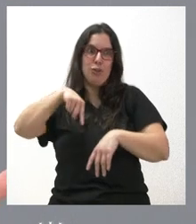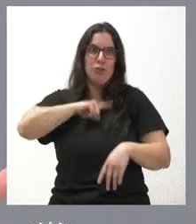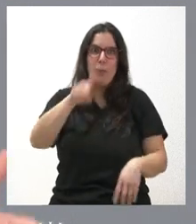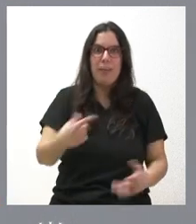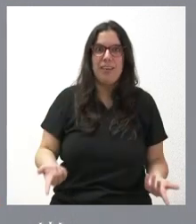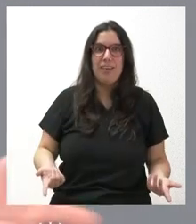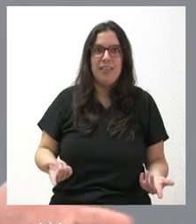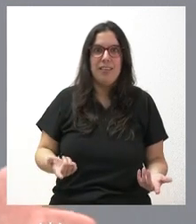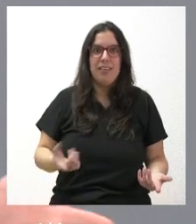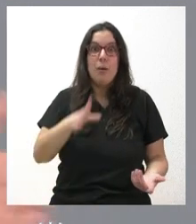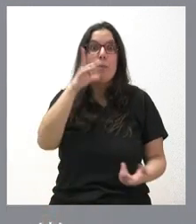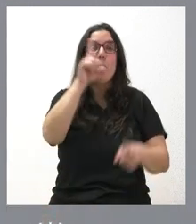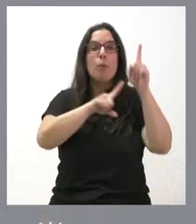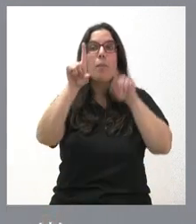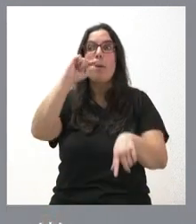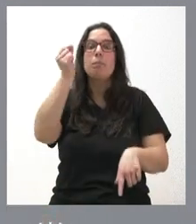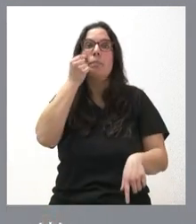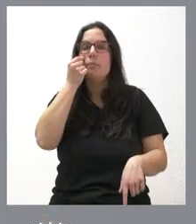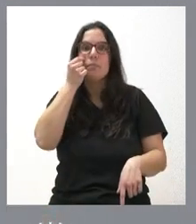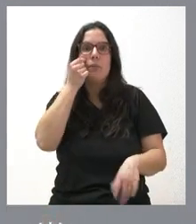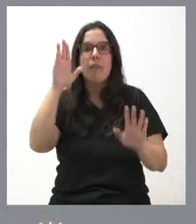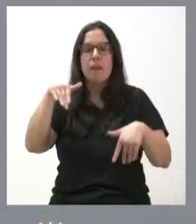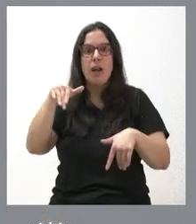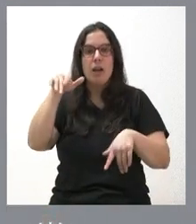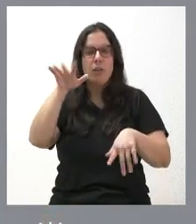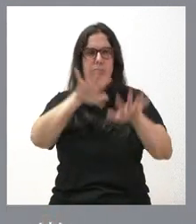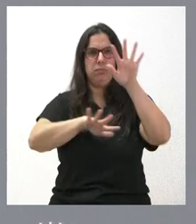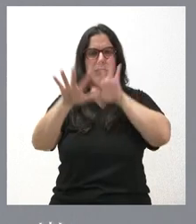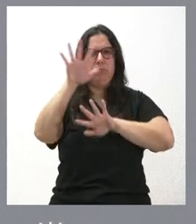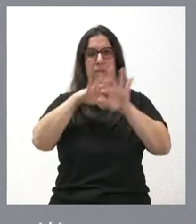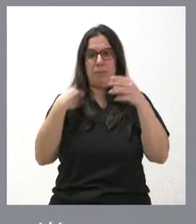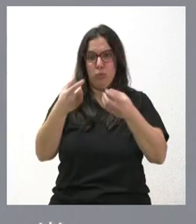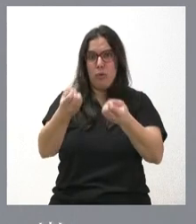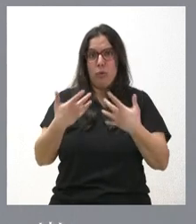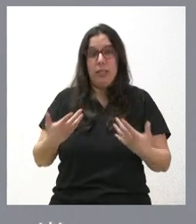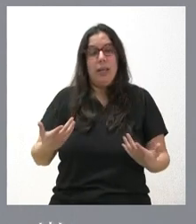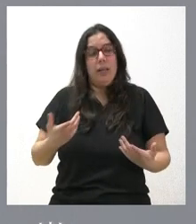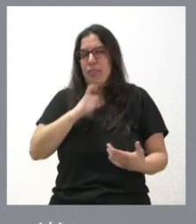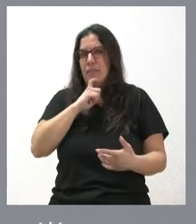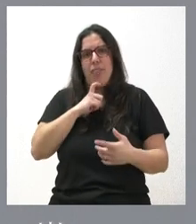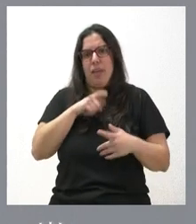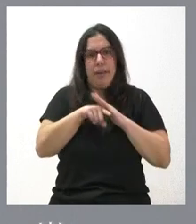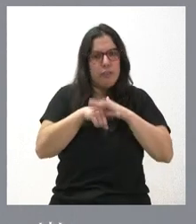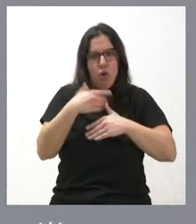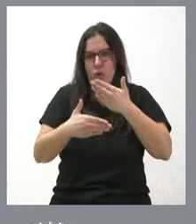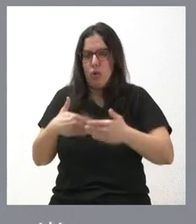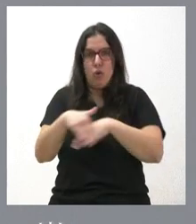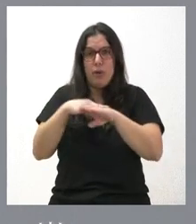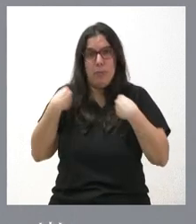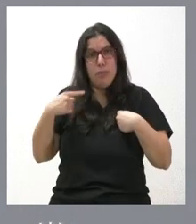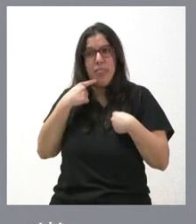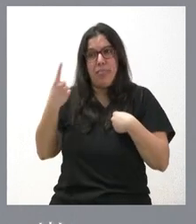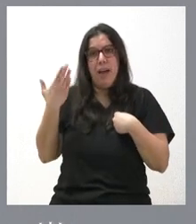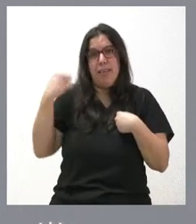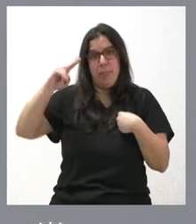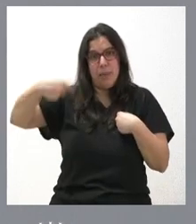autónomas que sin tien esos problemas se nos acaban complicando de la forma que usted está describiendo Así es muy difícil gobernar Como dijo ayer la vicepresidenta